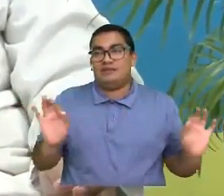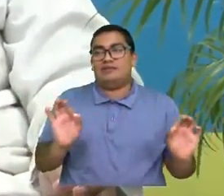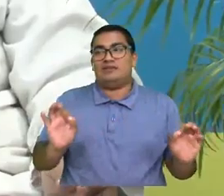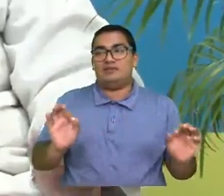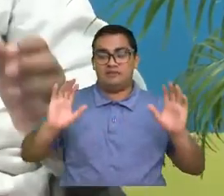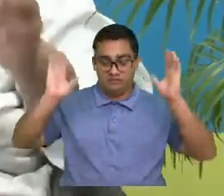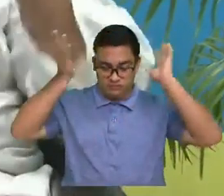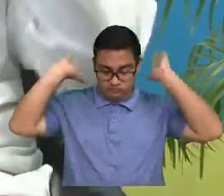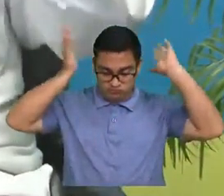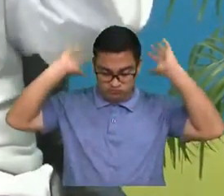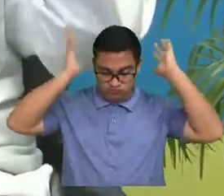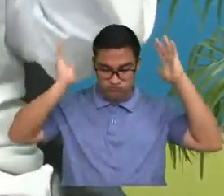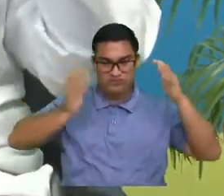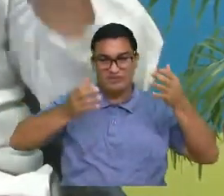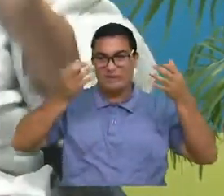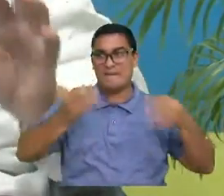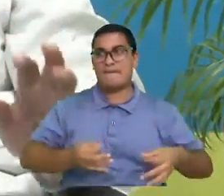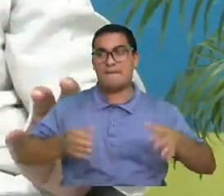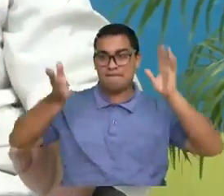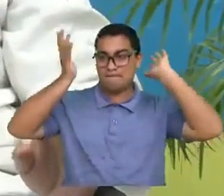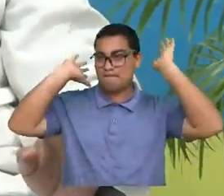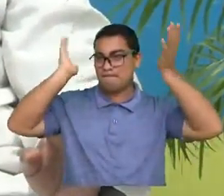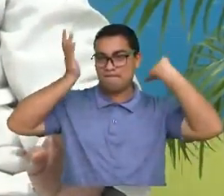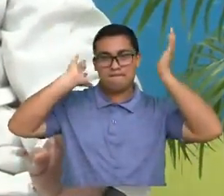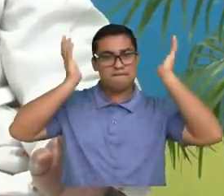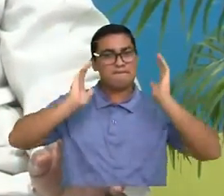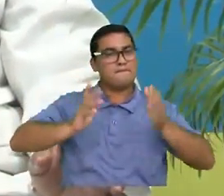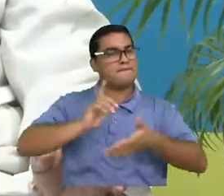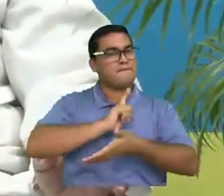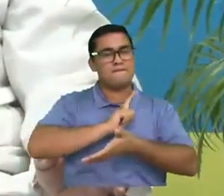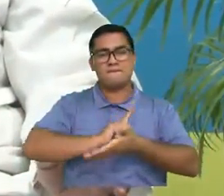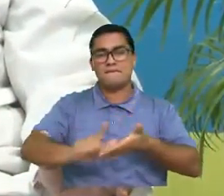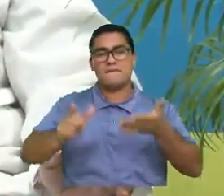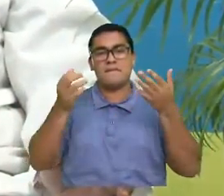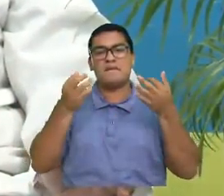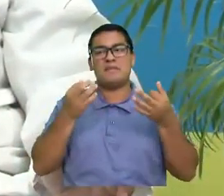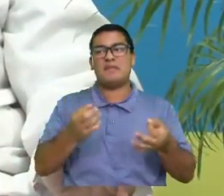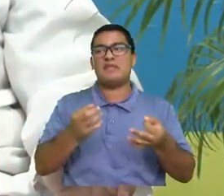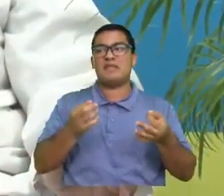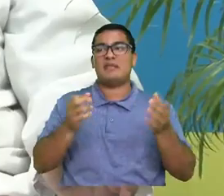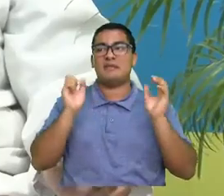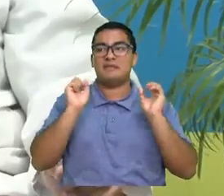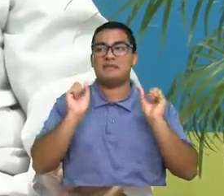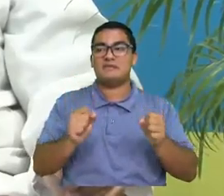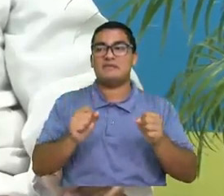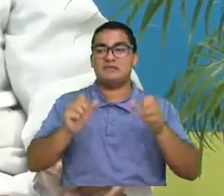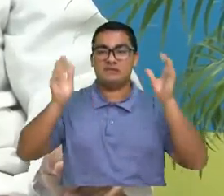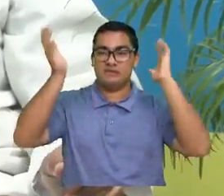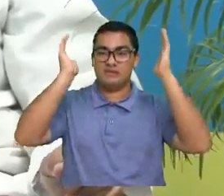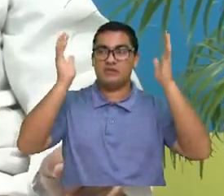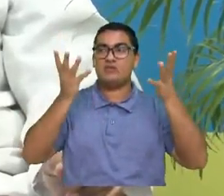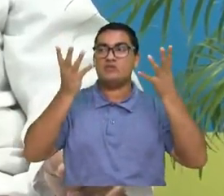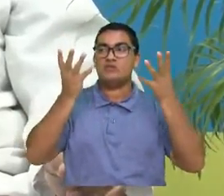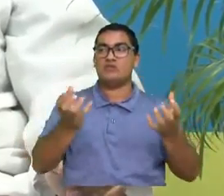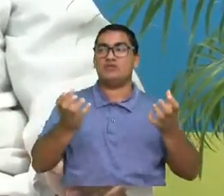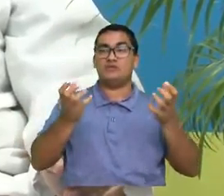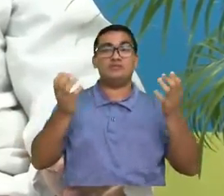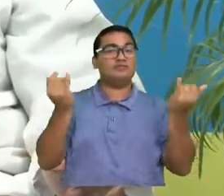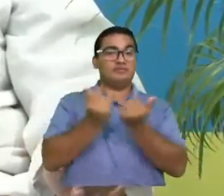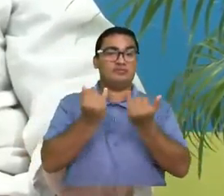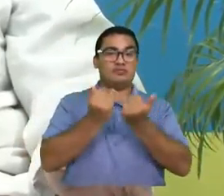me tengo que estar dando con la misma toalla en el pelo para que se pueda secar, e inclusive la parte del